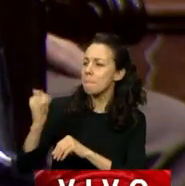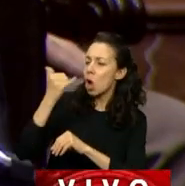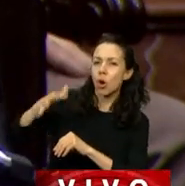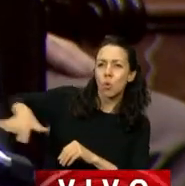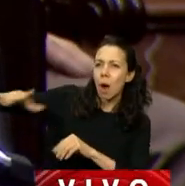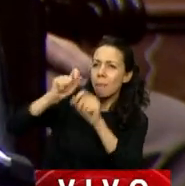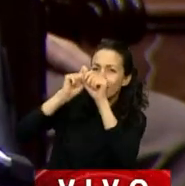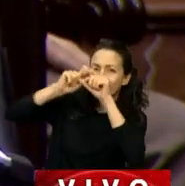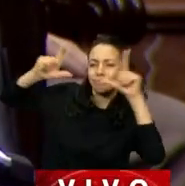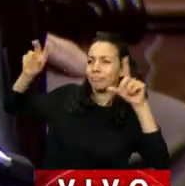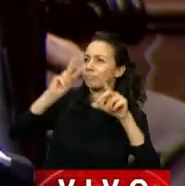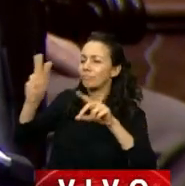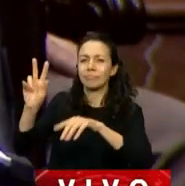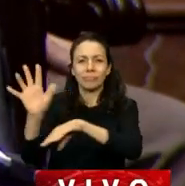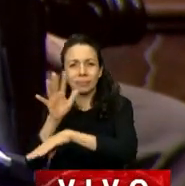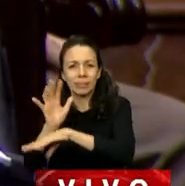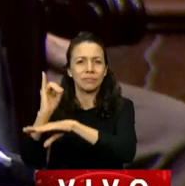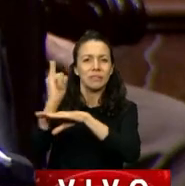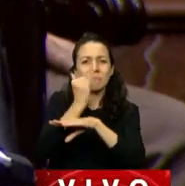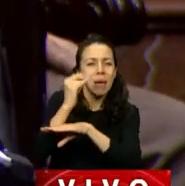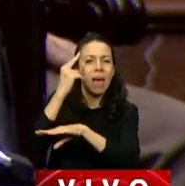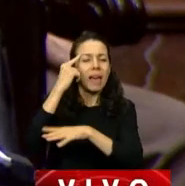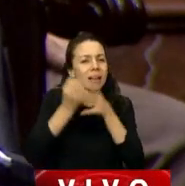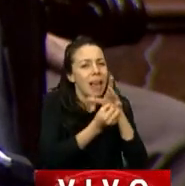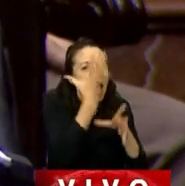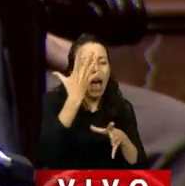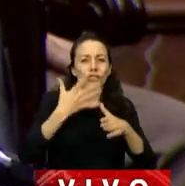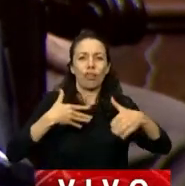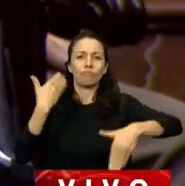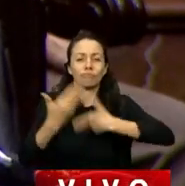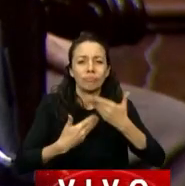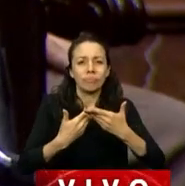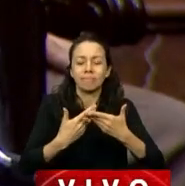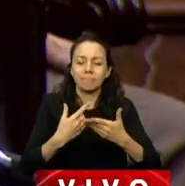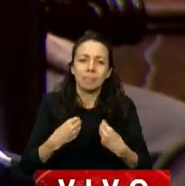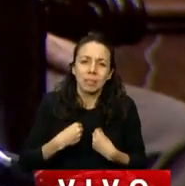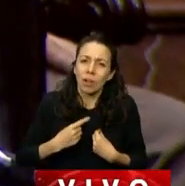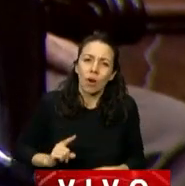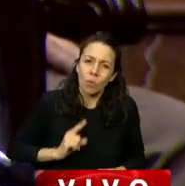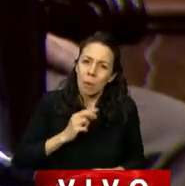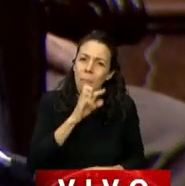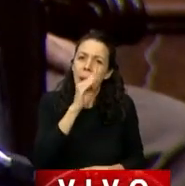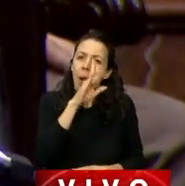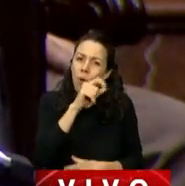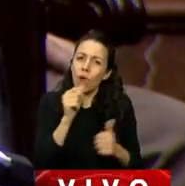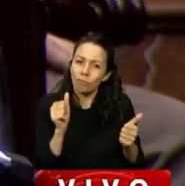pensando proyectos y soñando y creando. O sea, da orgullo poder acompañar a Pablo en